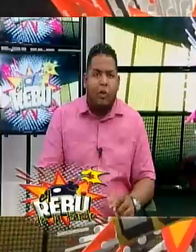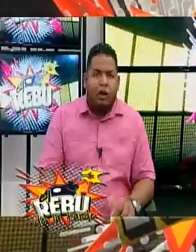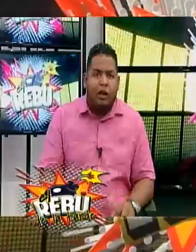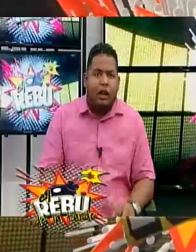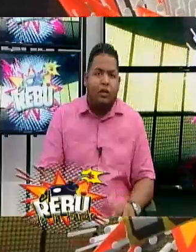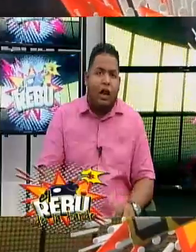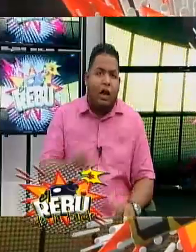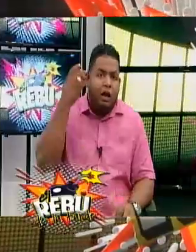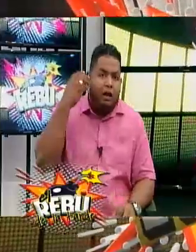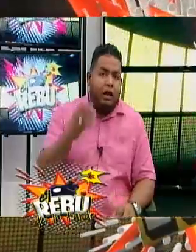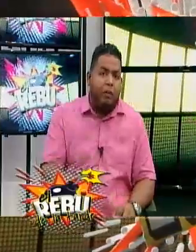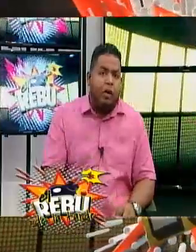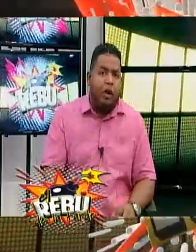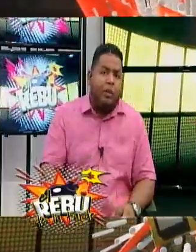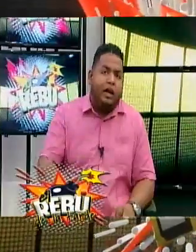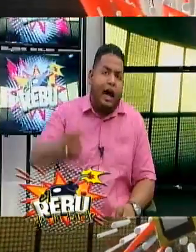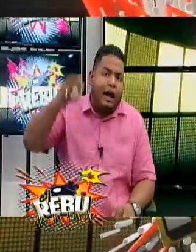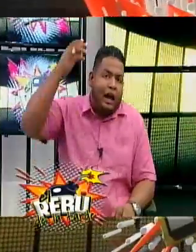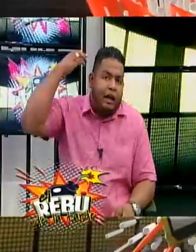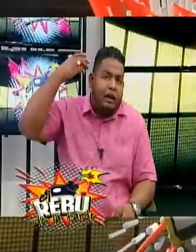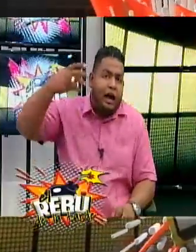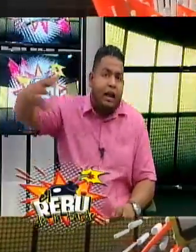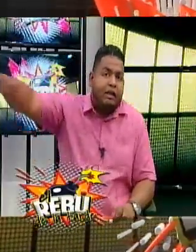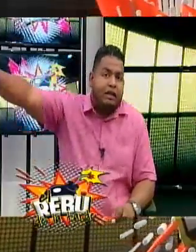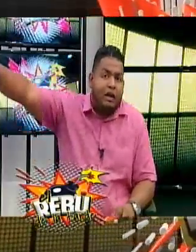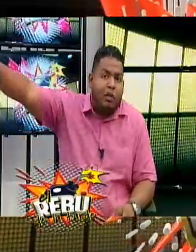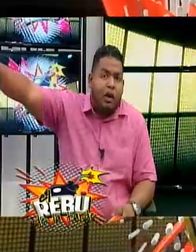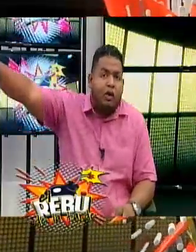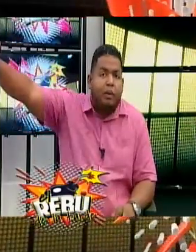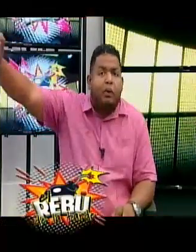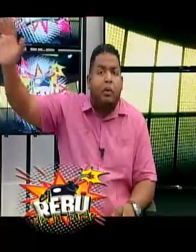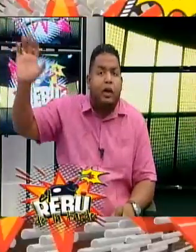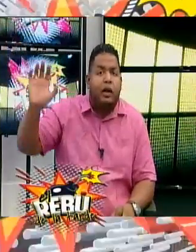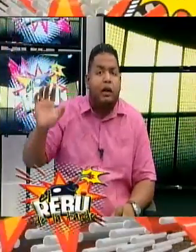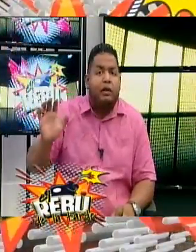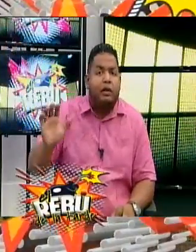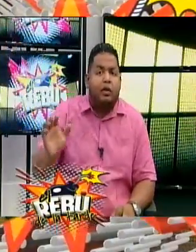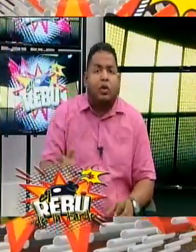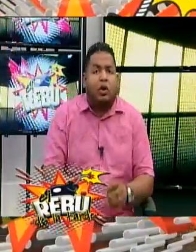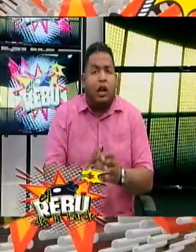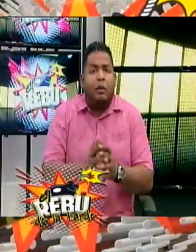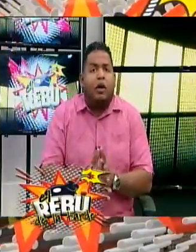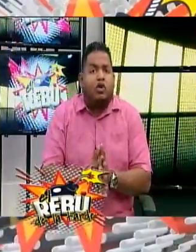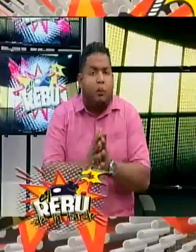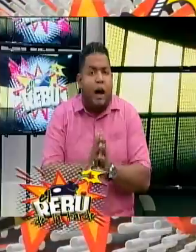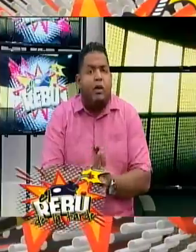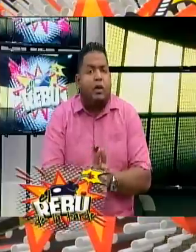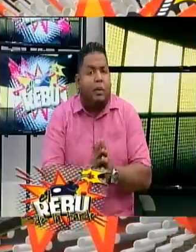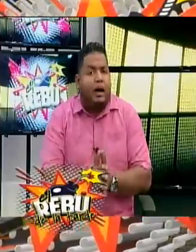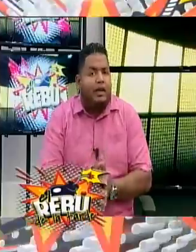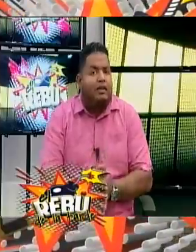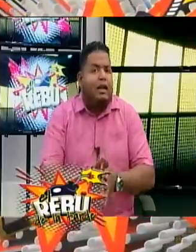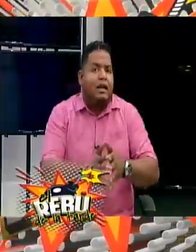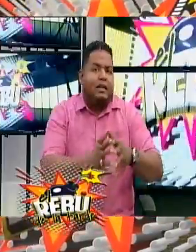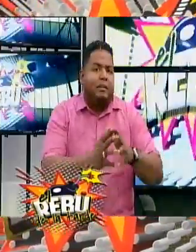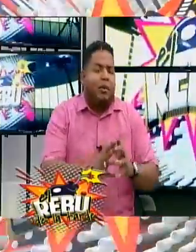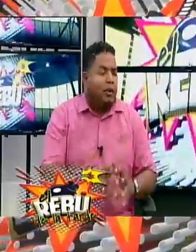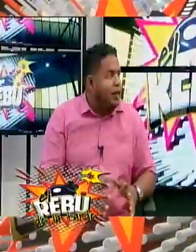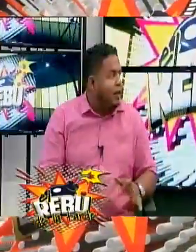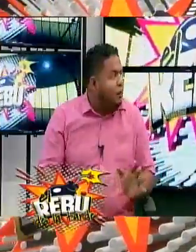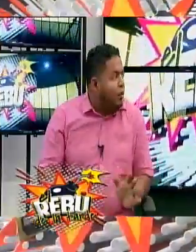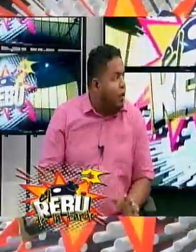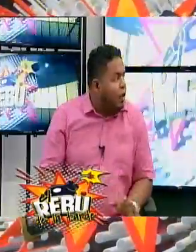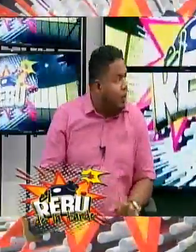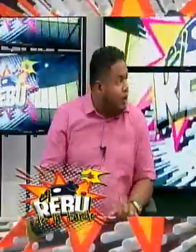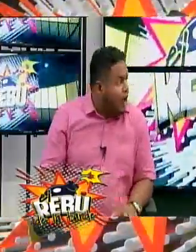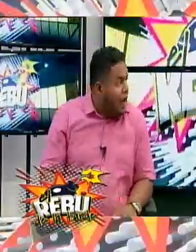La comunidad internacional, República Dominicana, cálguense ese muerto de por vida. Nosotros tenemos que chuparnos ese país de por vida